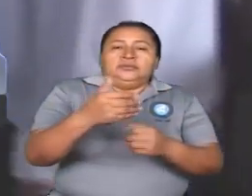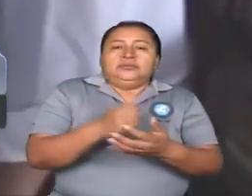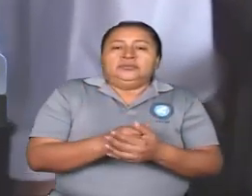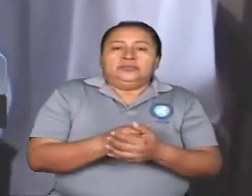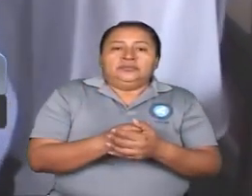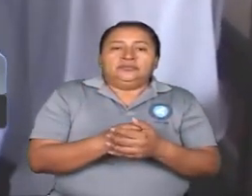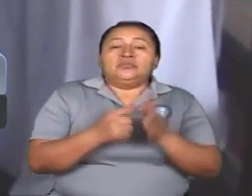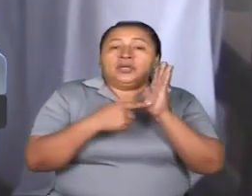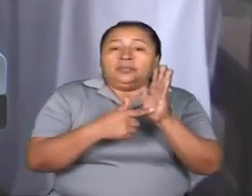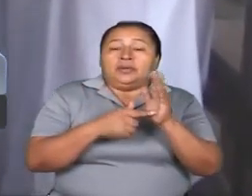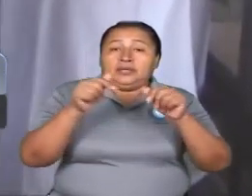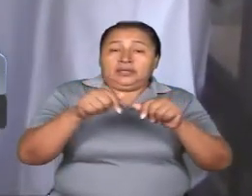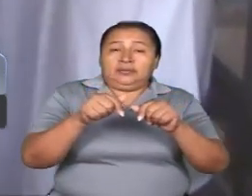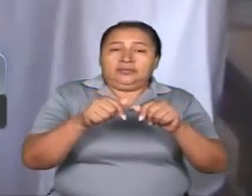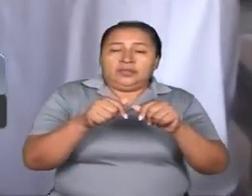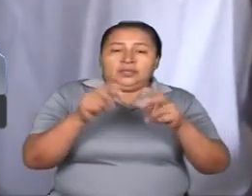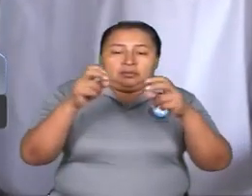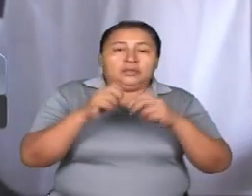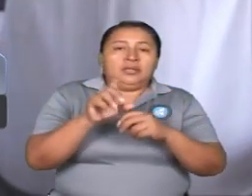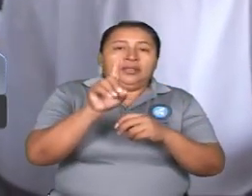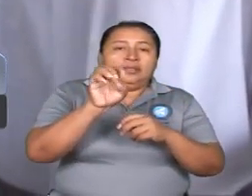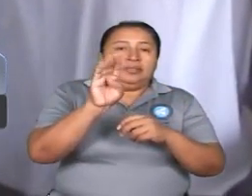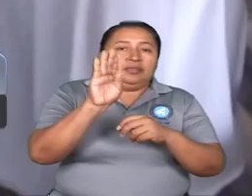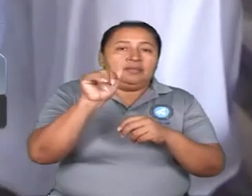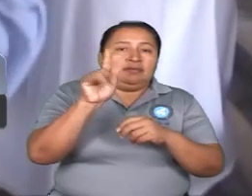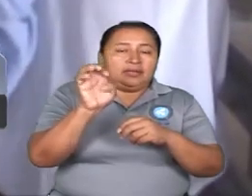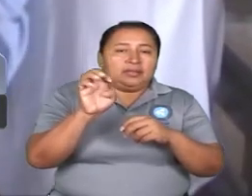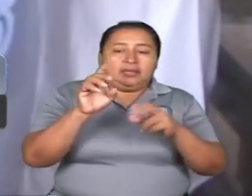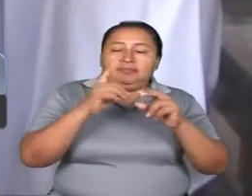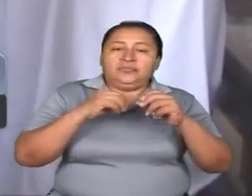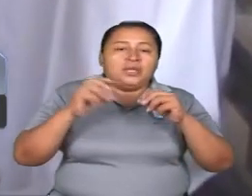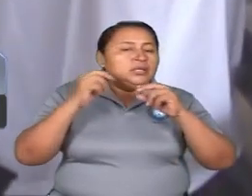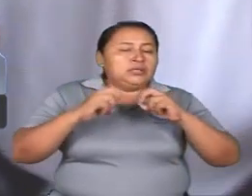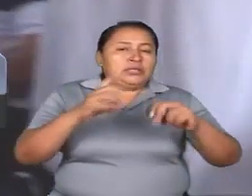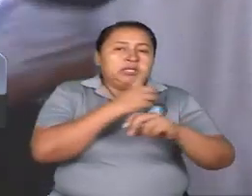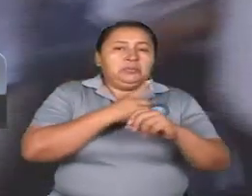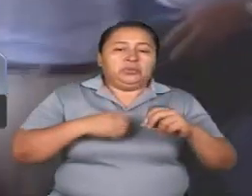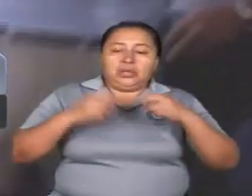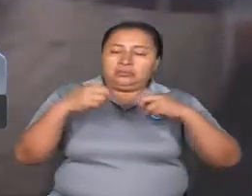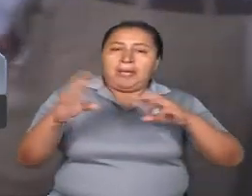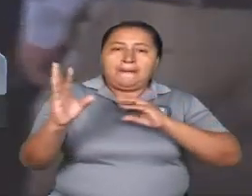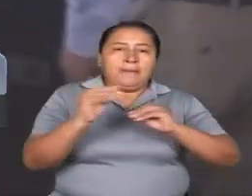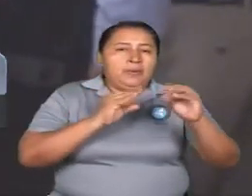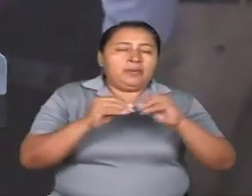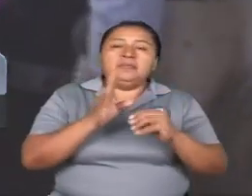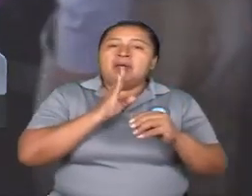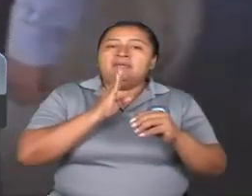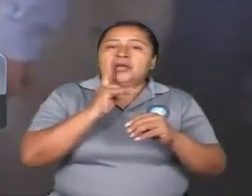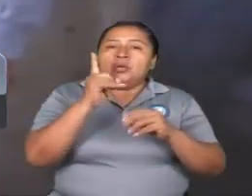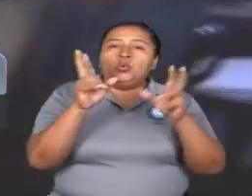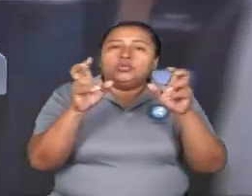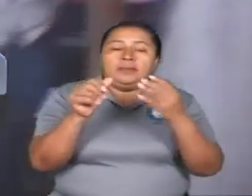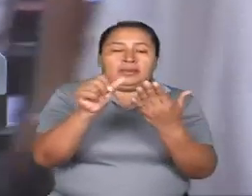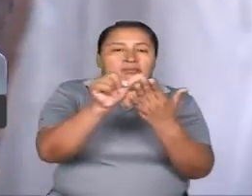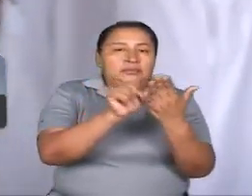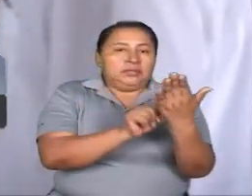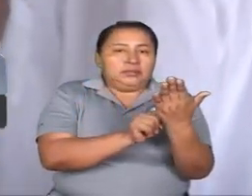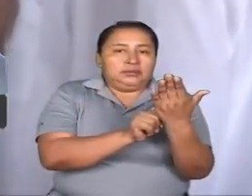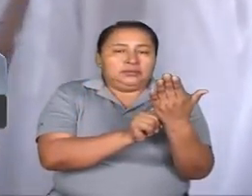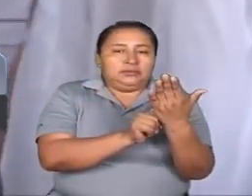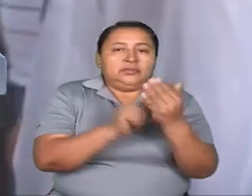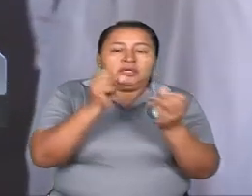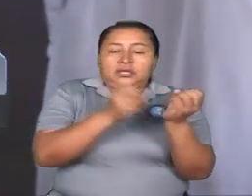por ejemplo, aquí el debate entre diputados para tratar un tema que está en la agenda, en